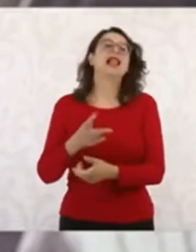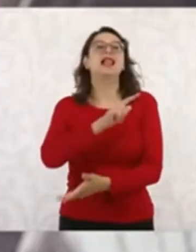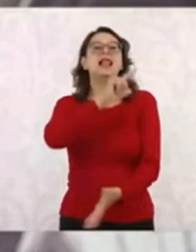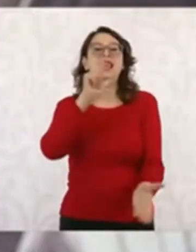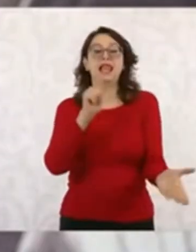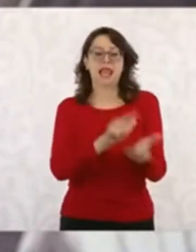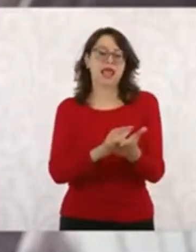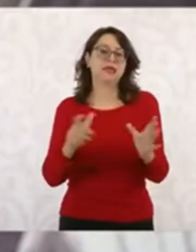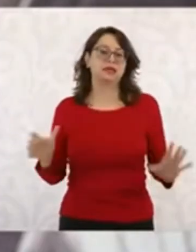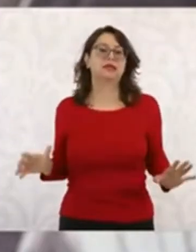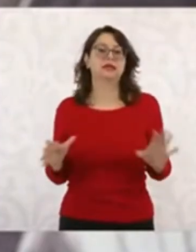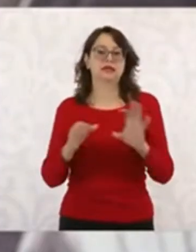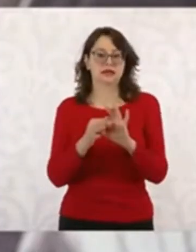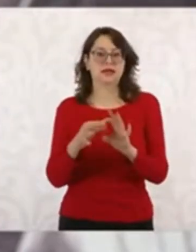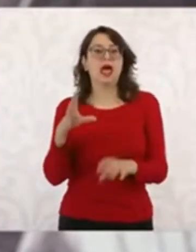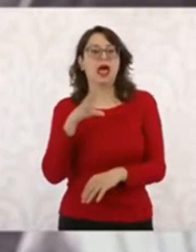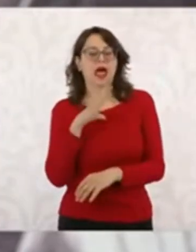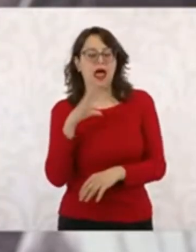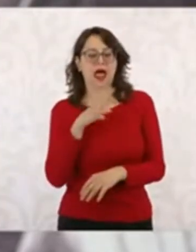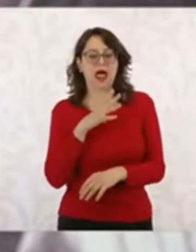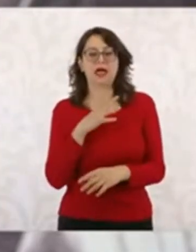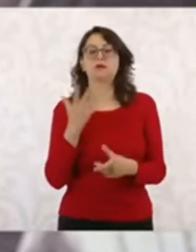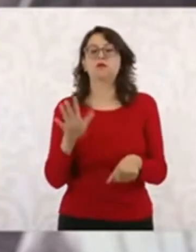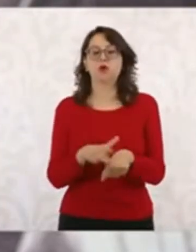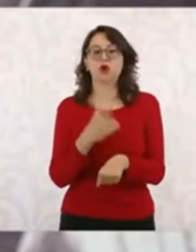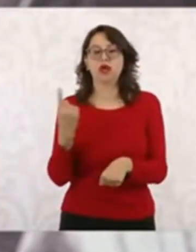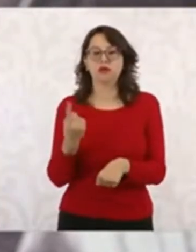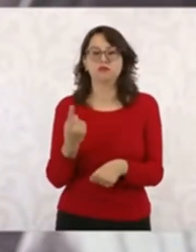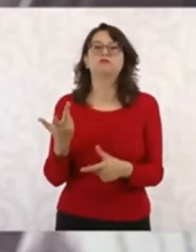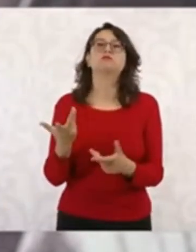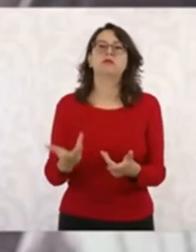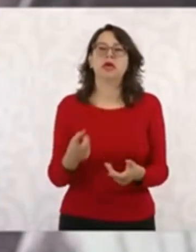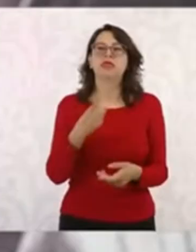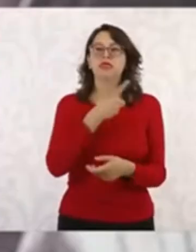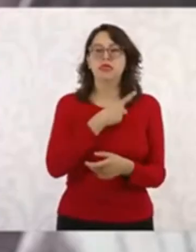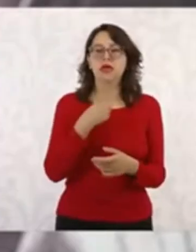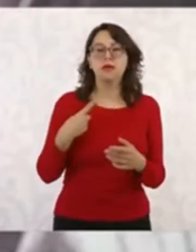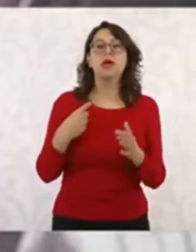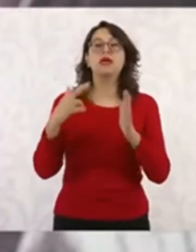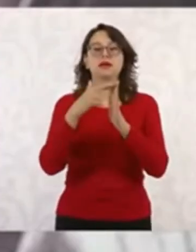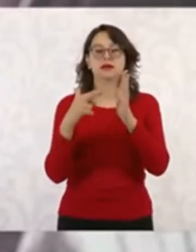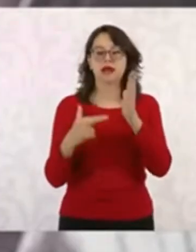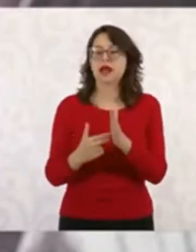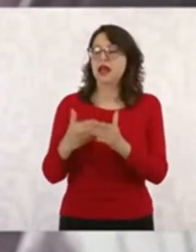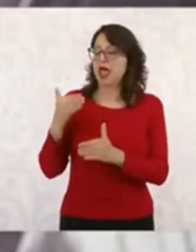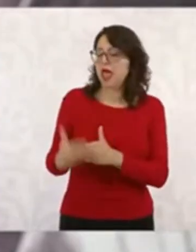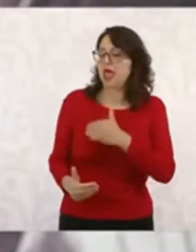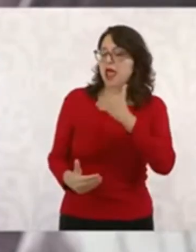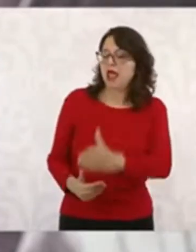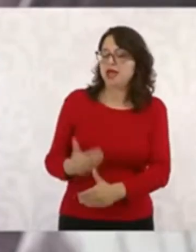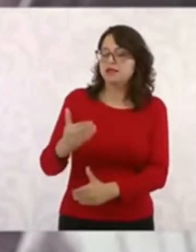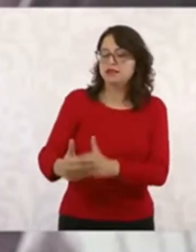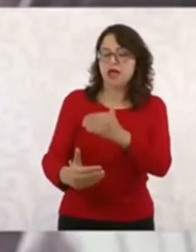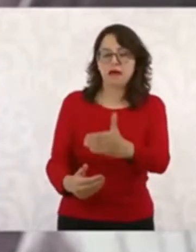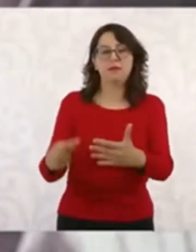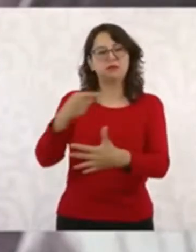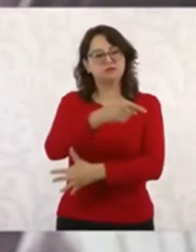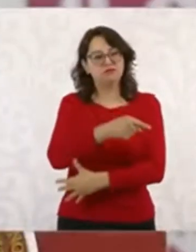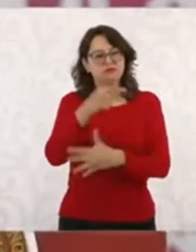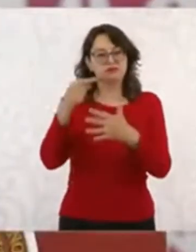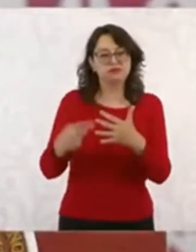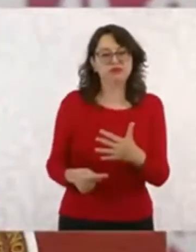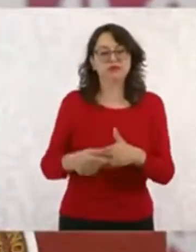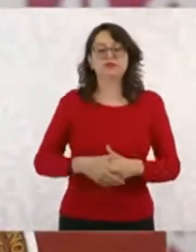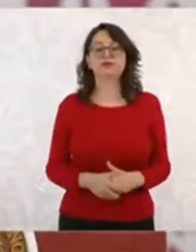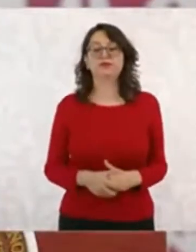que establecen las diferentes etapas, requisitos, decisiones, recursos que se dan en un proceso. La ley